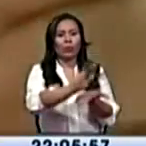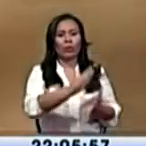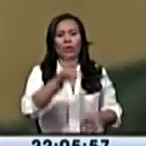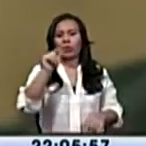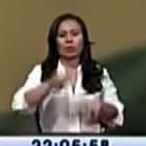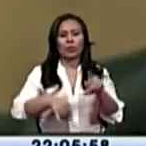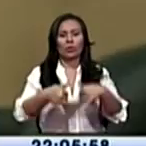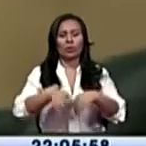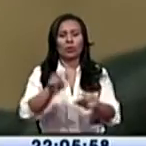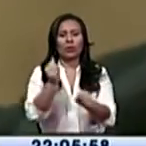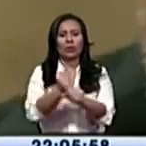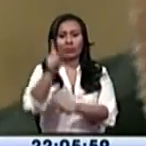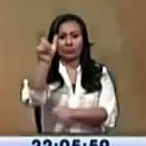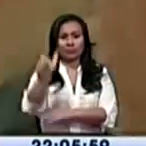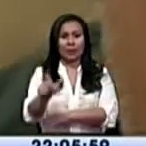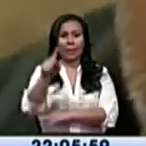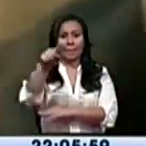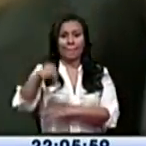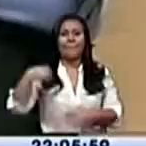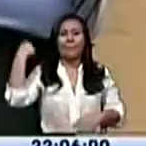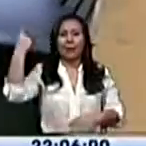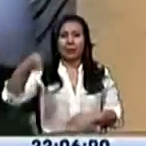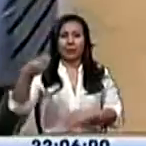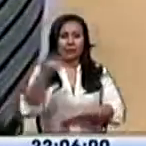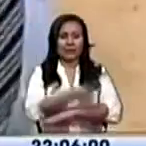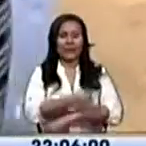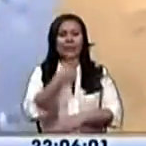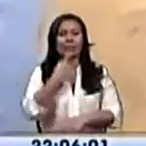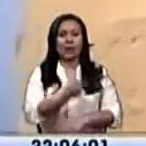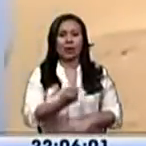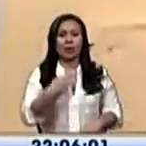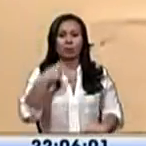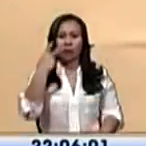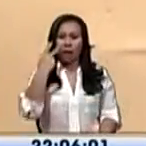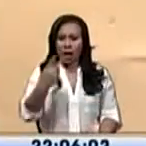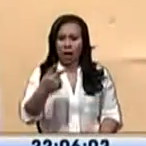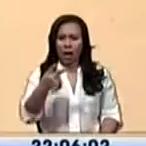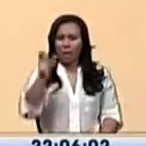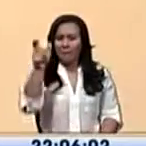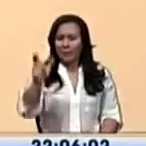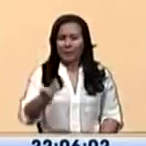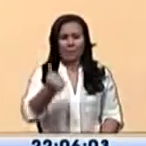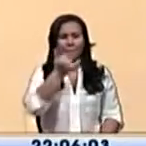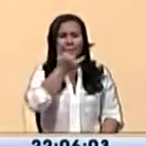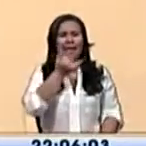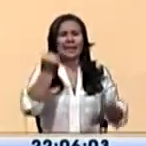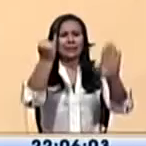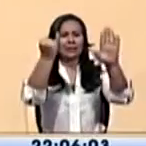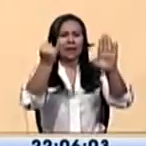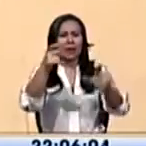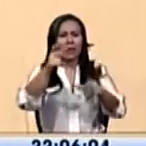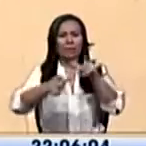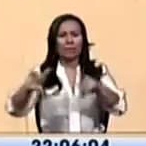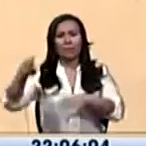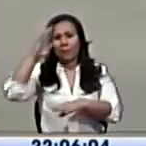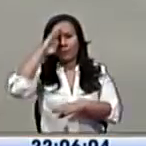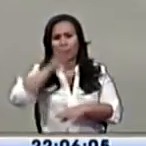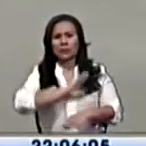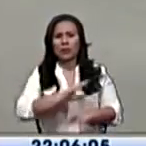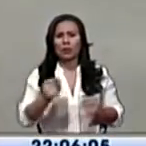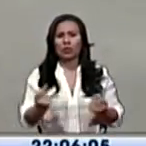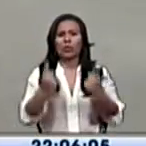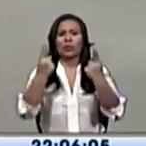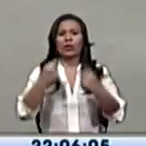había seguido el ministro del interior josé cerrando informaba de la aparente actuación reprochable de seis policías quienes fueron sorprendidos